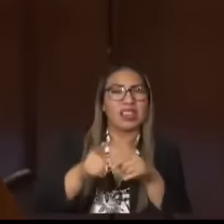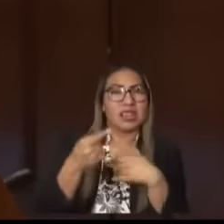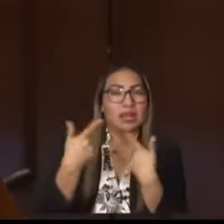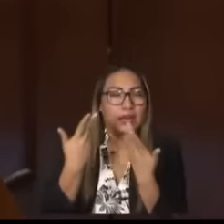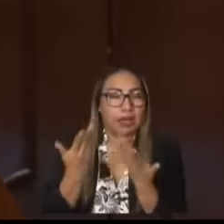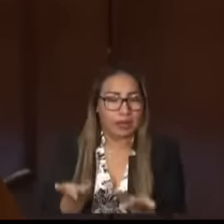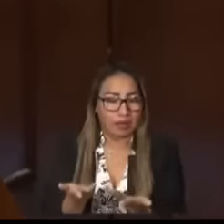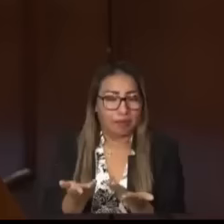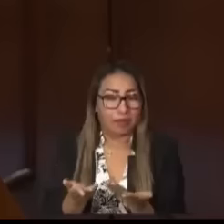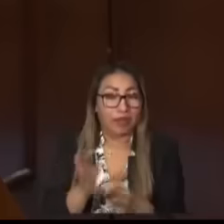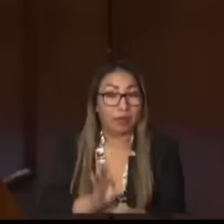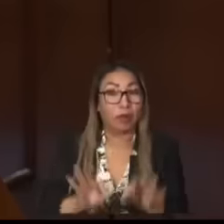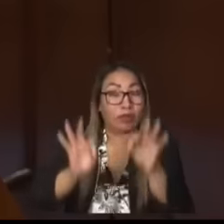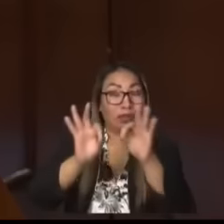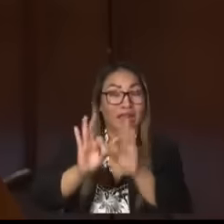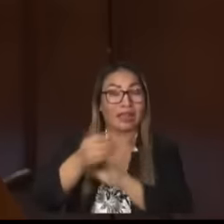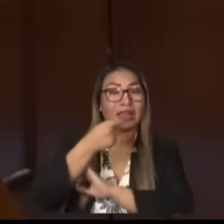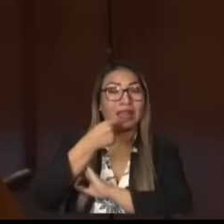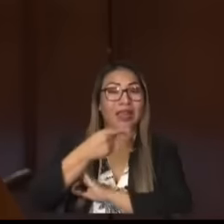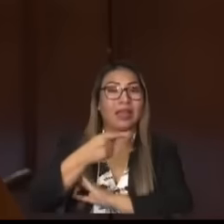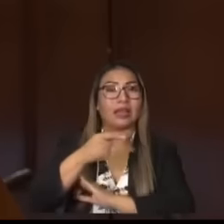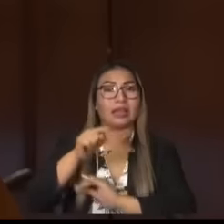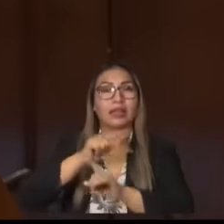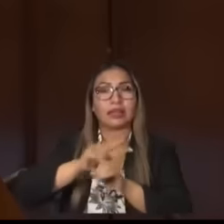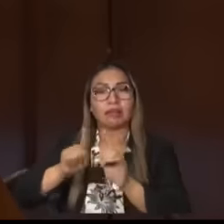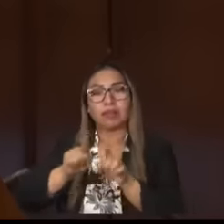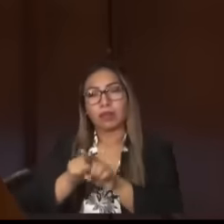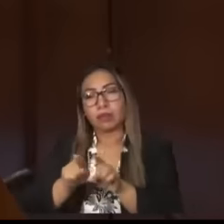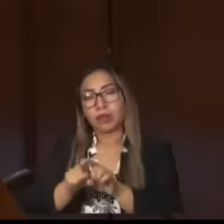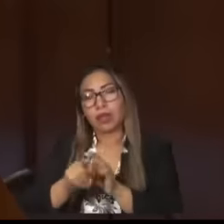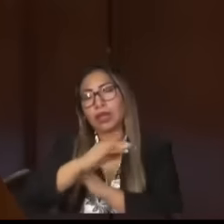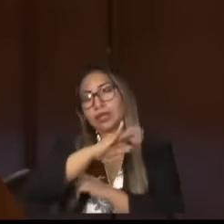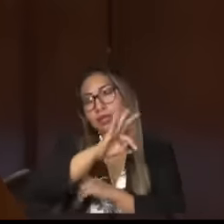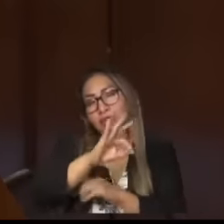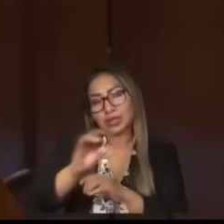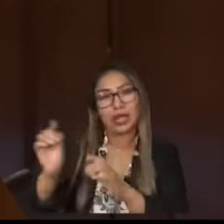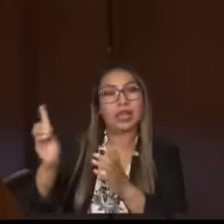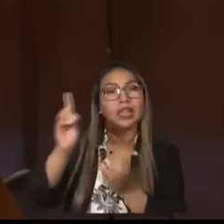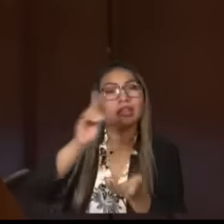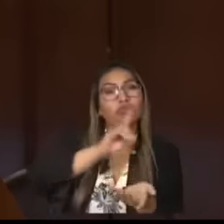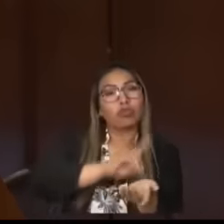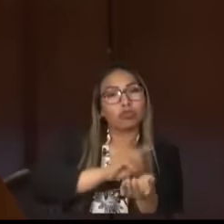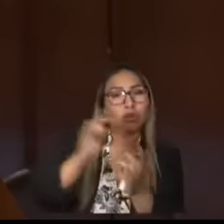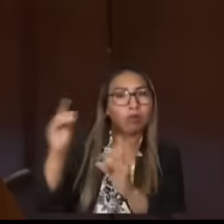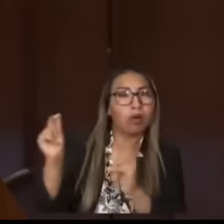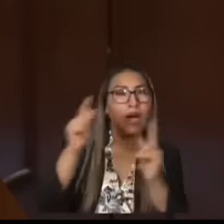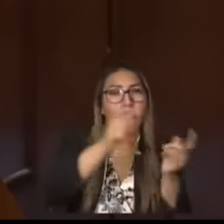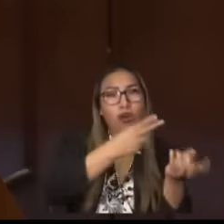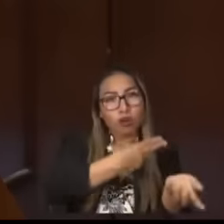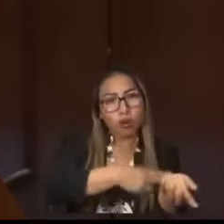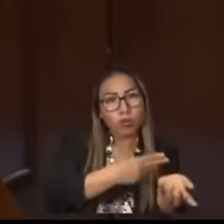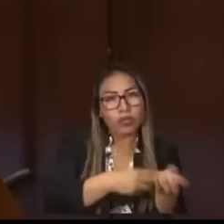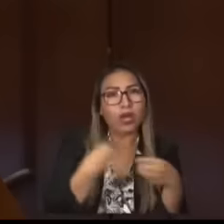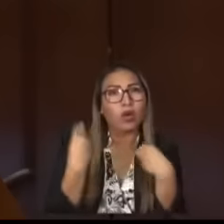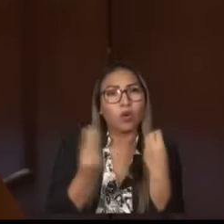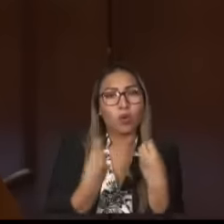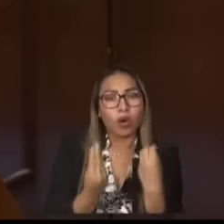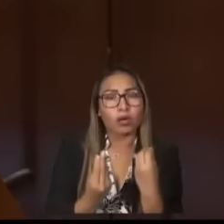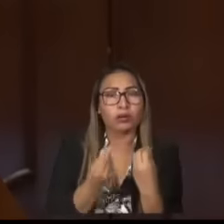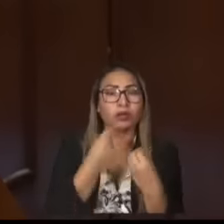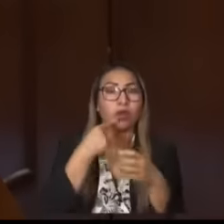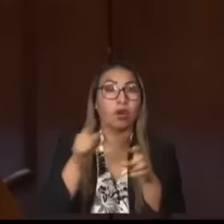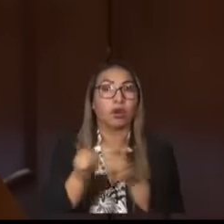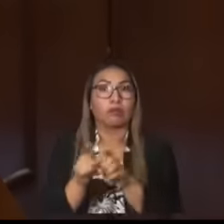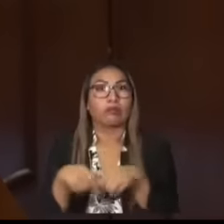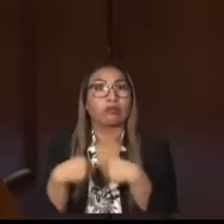nada frente al problema de las citas médicas, frente al problema de los medicamentos,